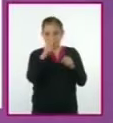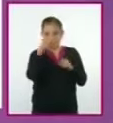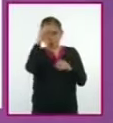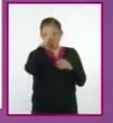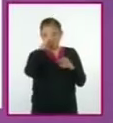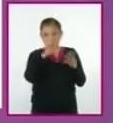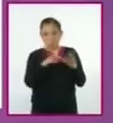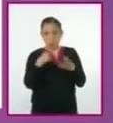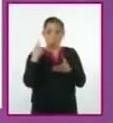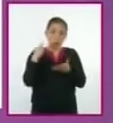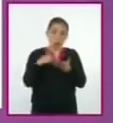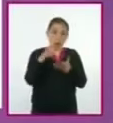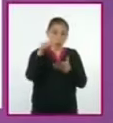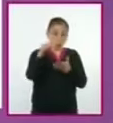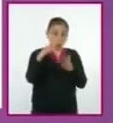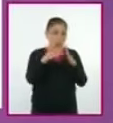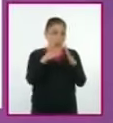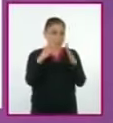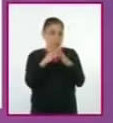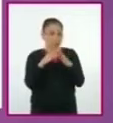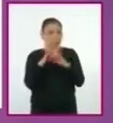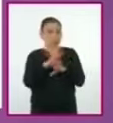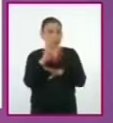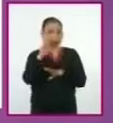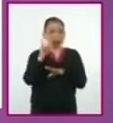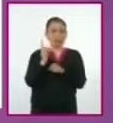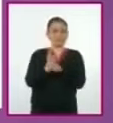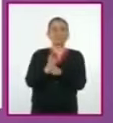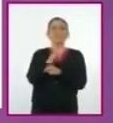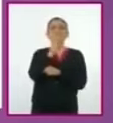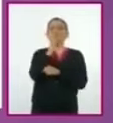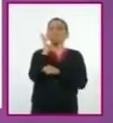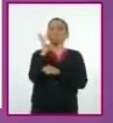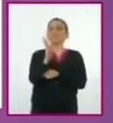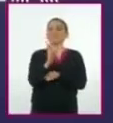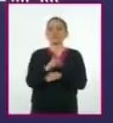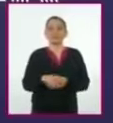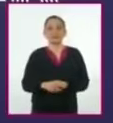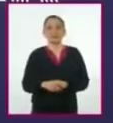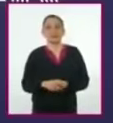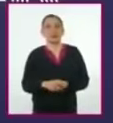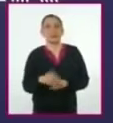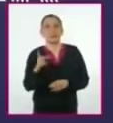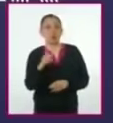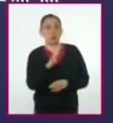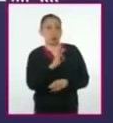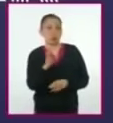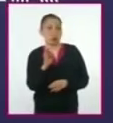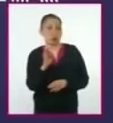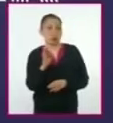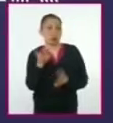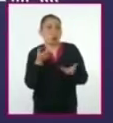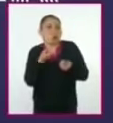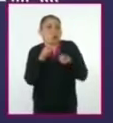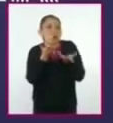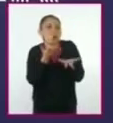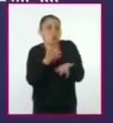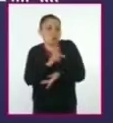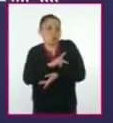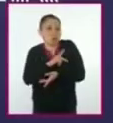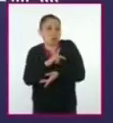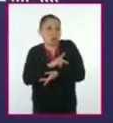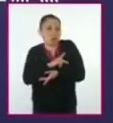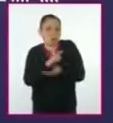yo creo que tú en casa ya sabes la respuesta, pero te puedo ofrecer